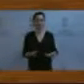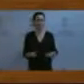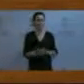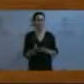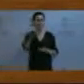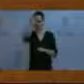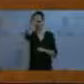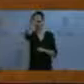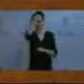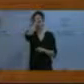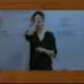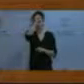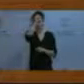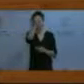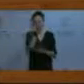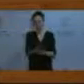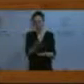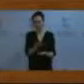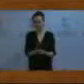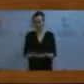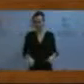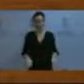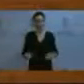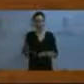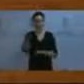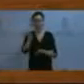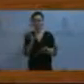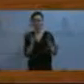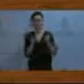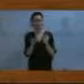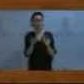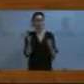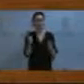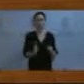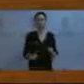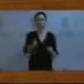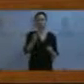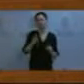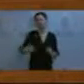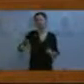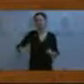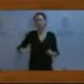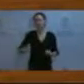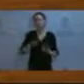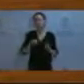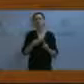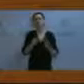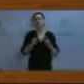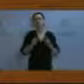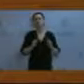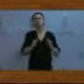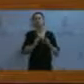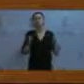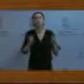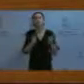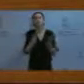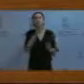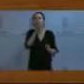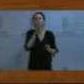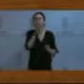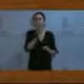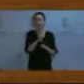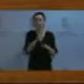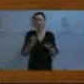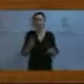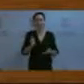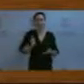¿no? Porque tanto la elección de los profesionales como las cuestiones que se contratan se producen, en la mayoría de las